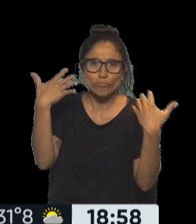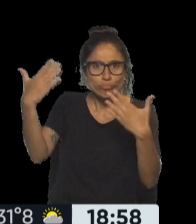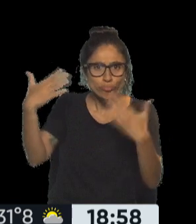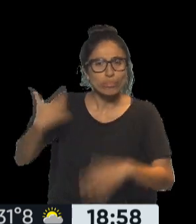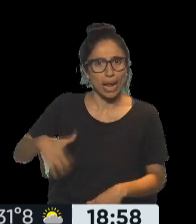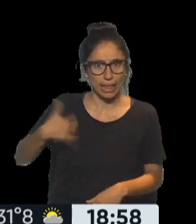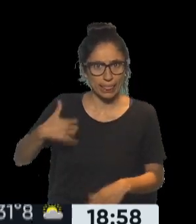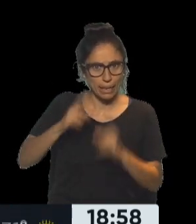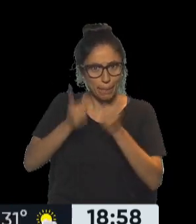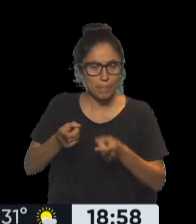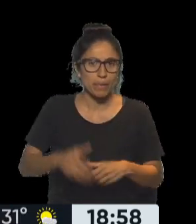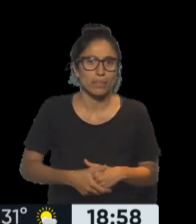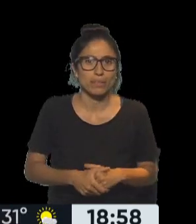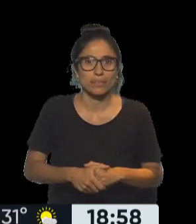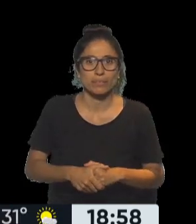bondaille.